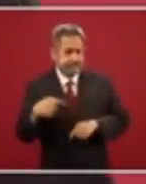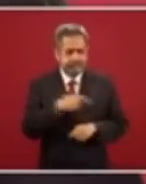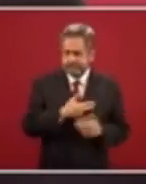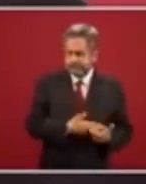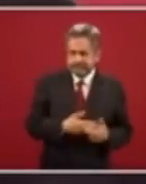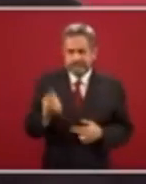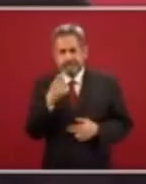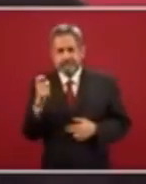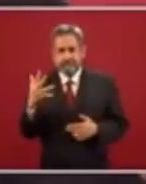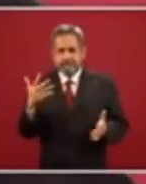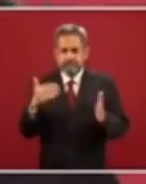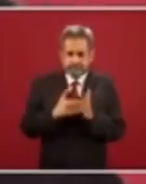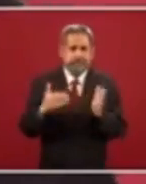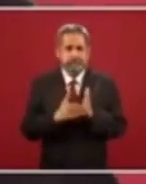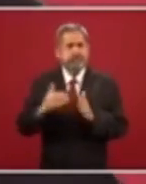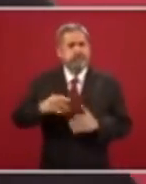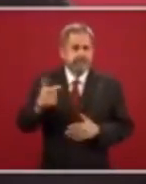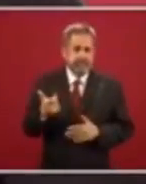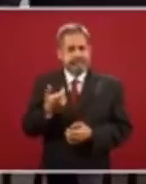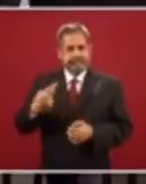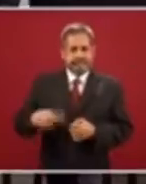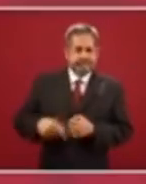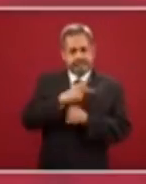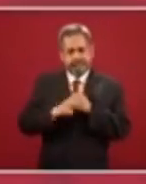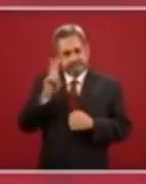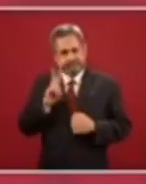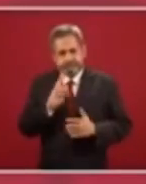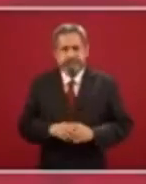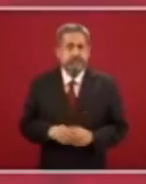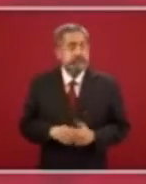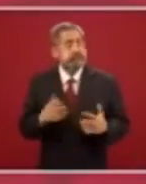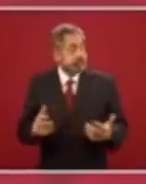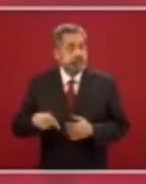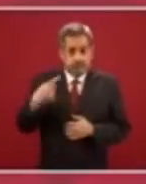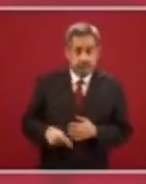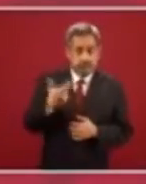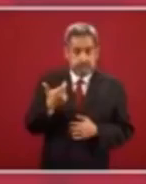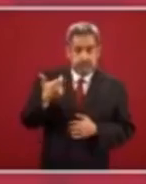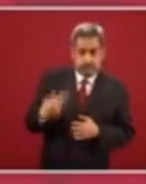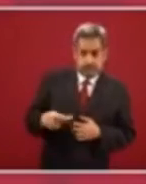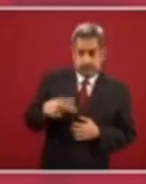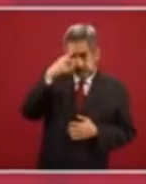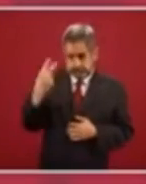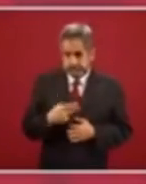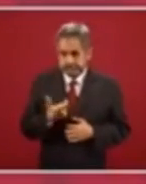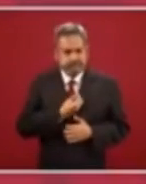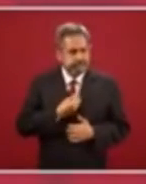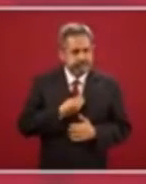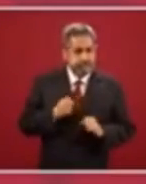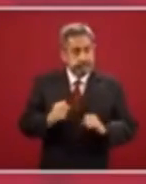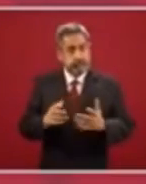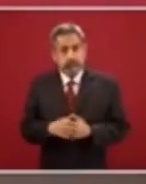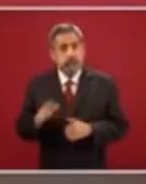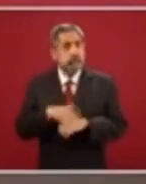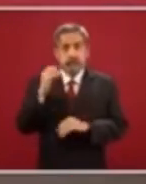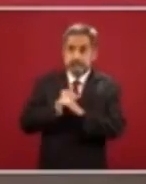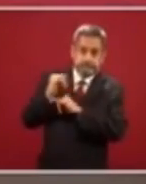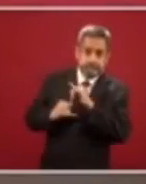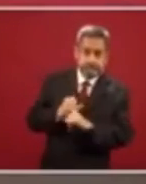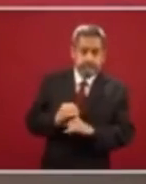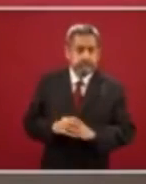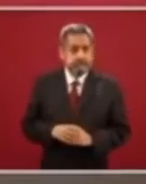de 150 mil millones de pesos. Y resistió nuestro peso porque estuvo